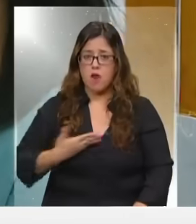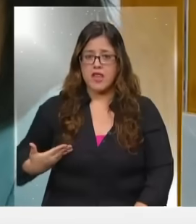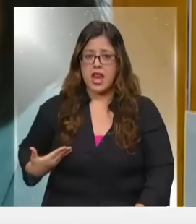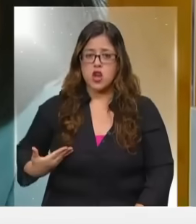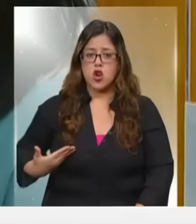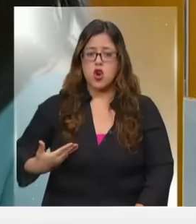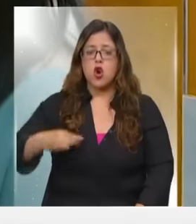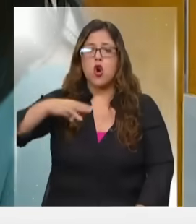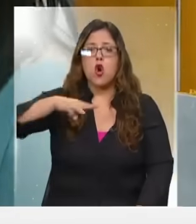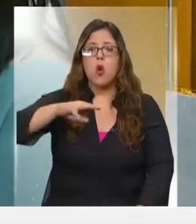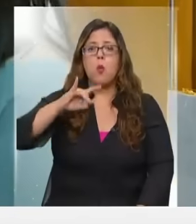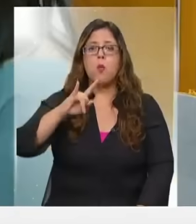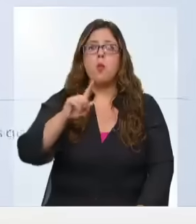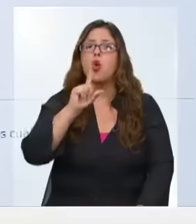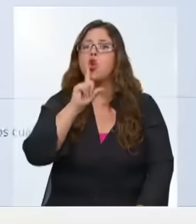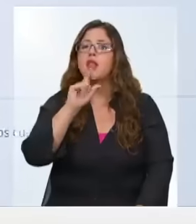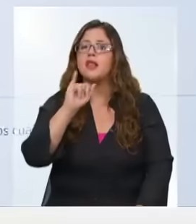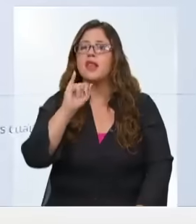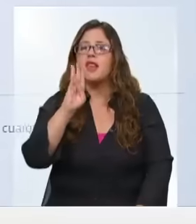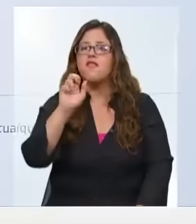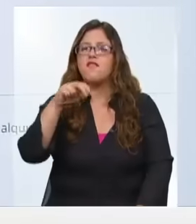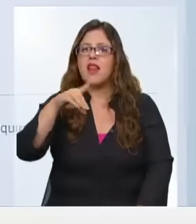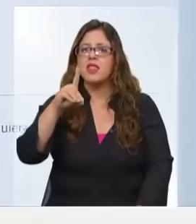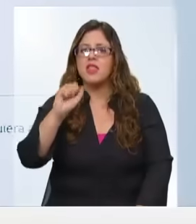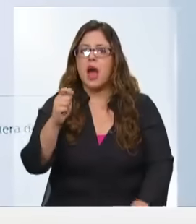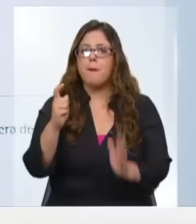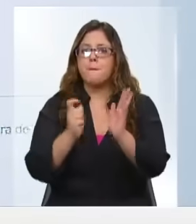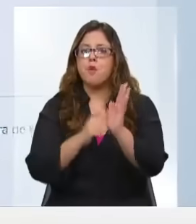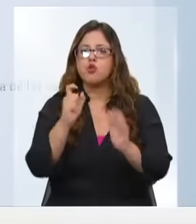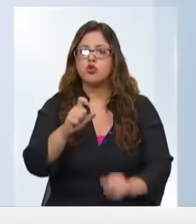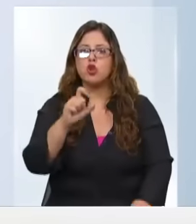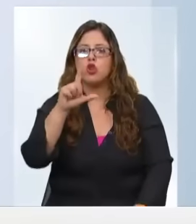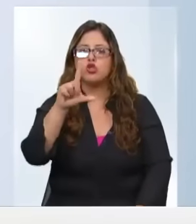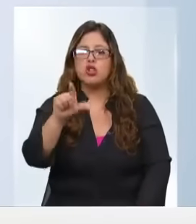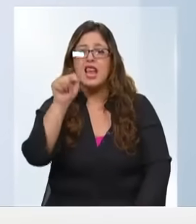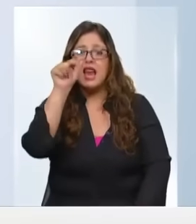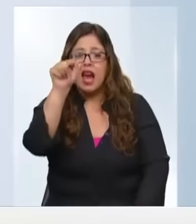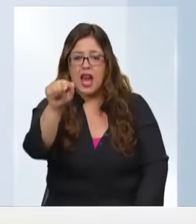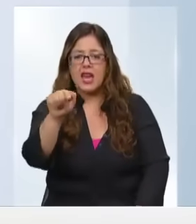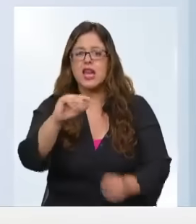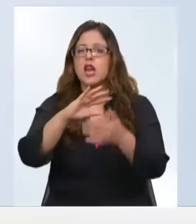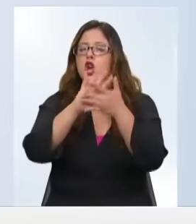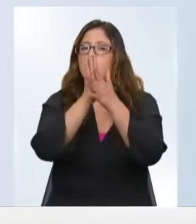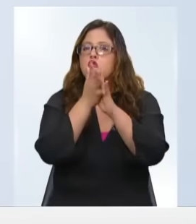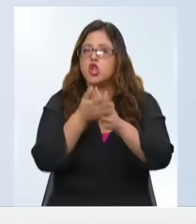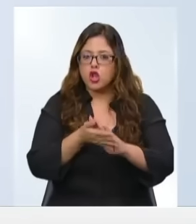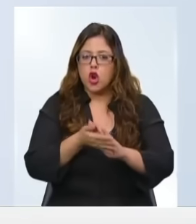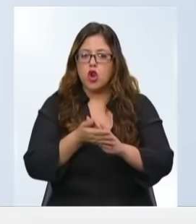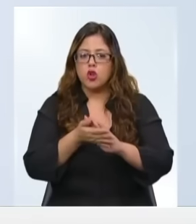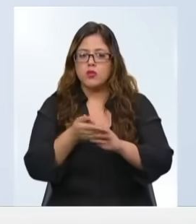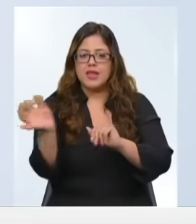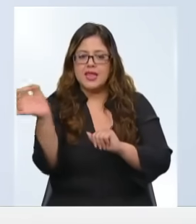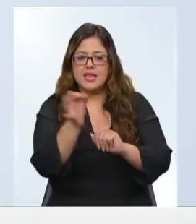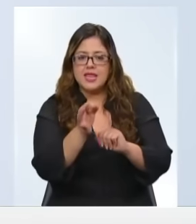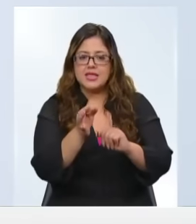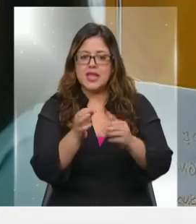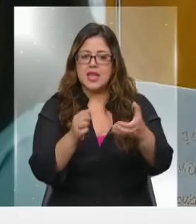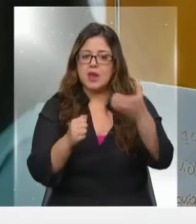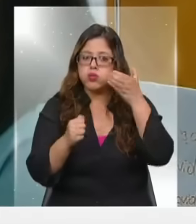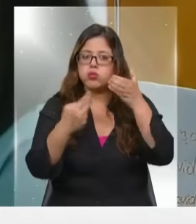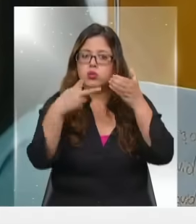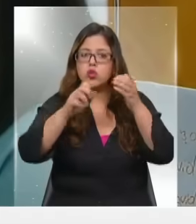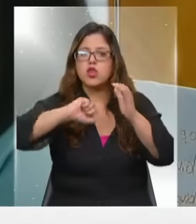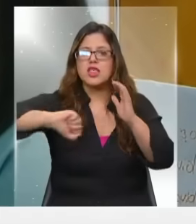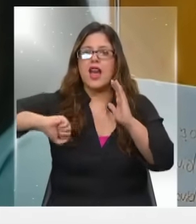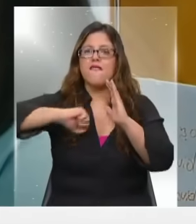llama multibanda.cl. En multibanda.cl estarían todos los operadores. Dice que tu equipo está bloqueado y